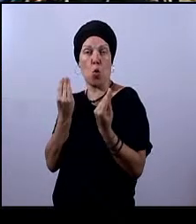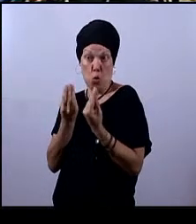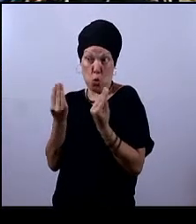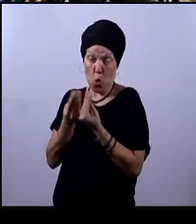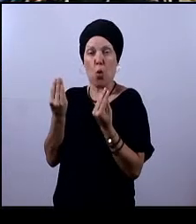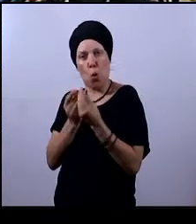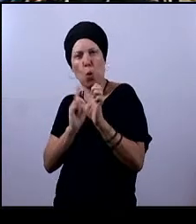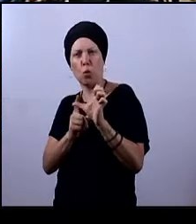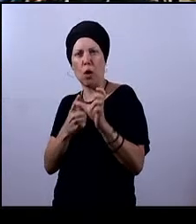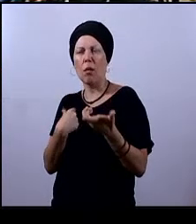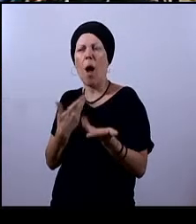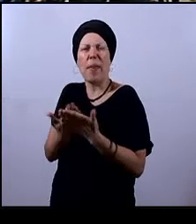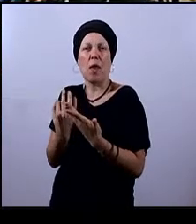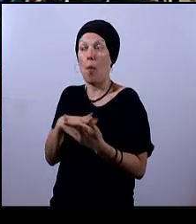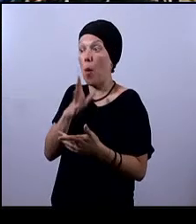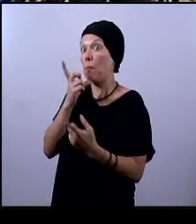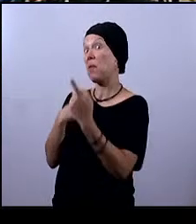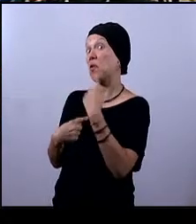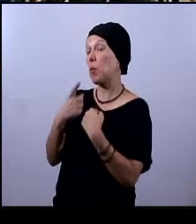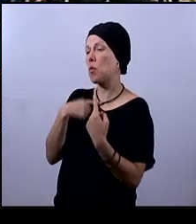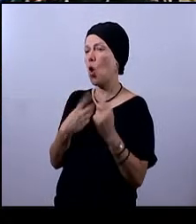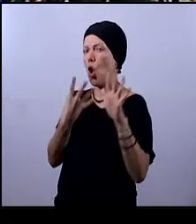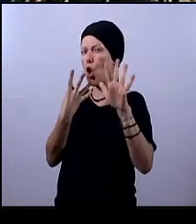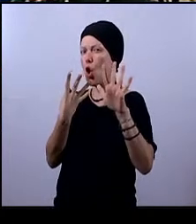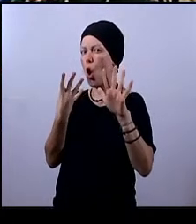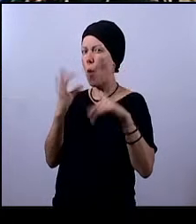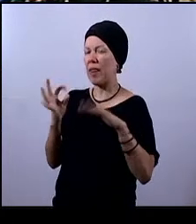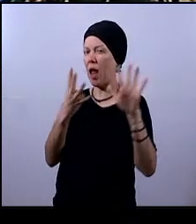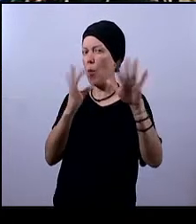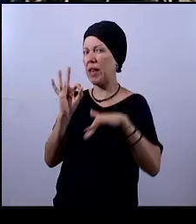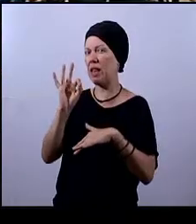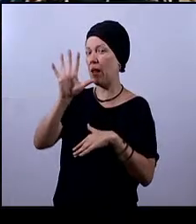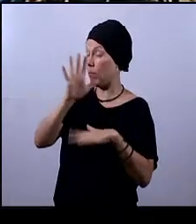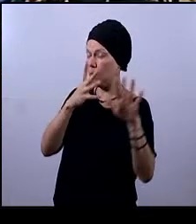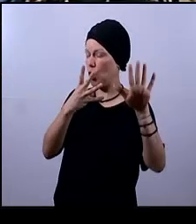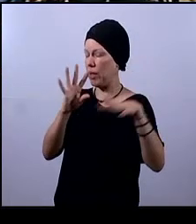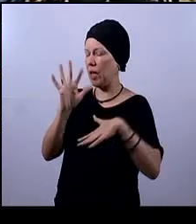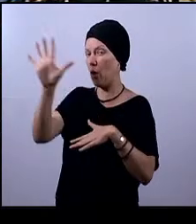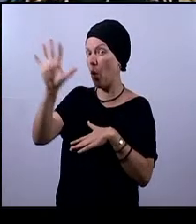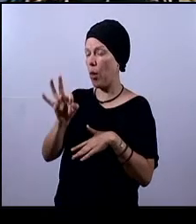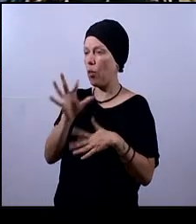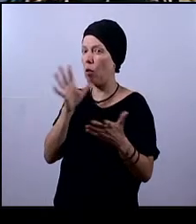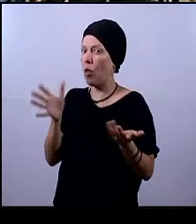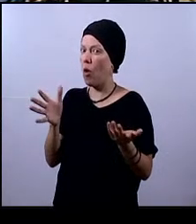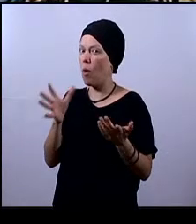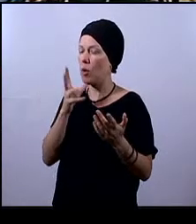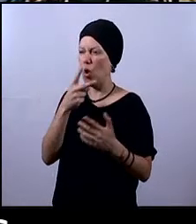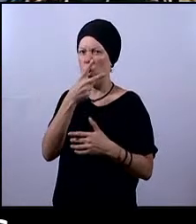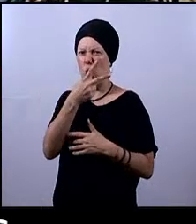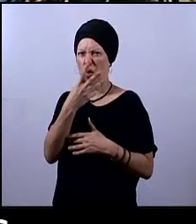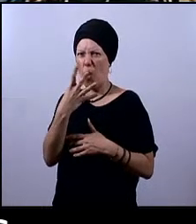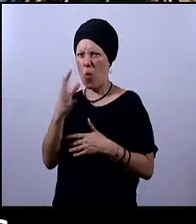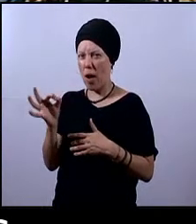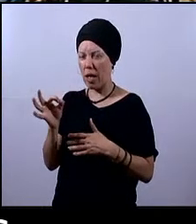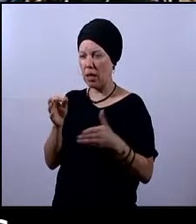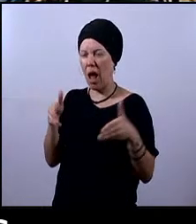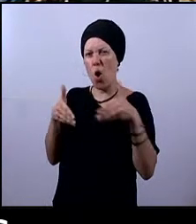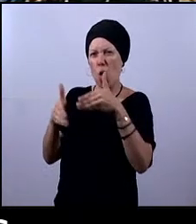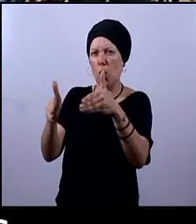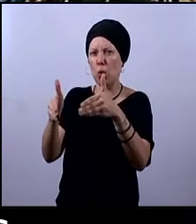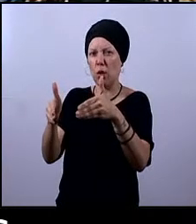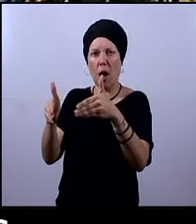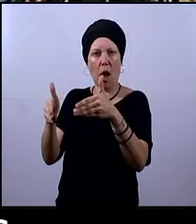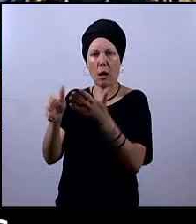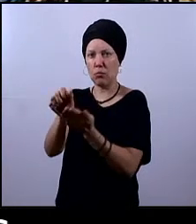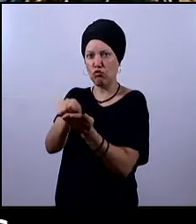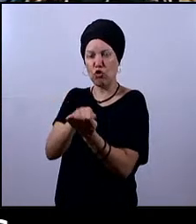porque según nos han comentado ellos, son el 90-95% de las empresas del sector, sin embargo son 240 las rutas que se han quedado